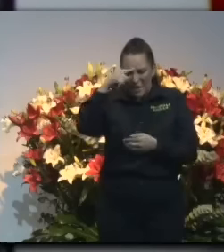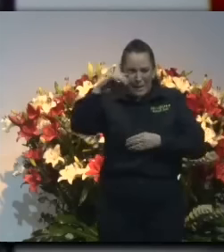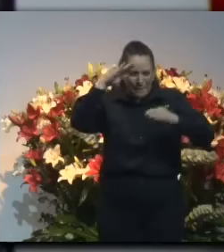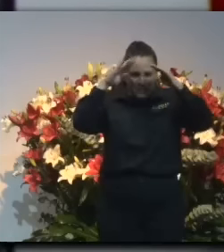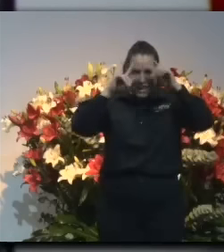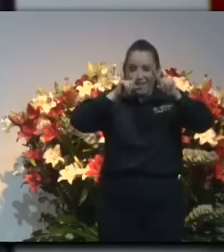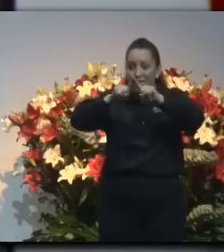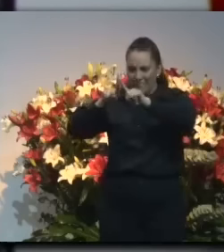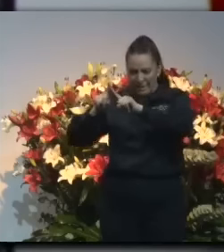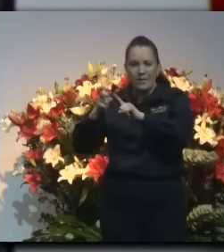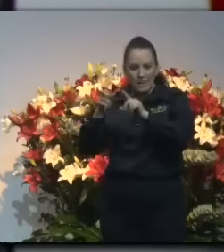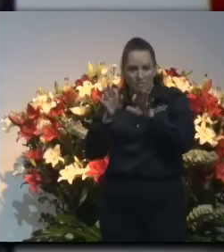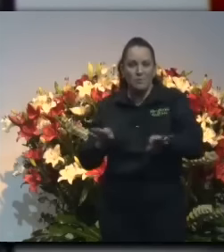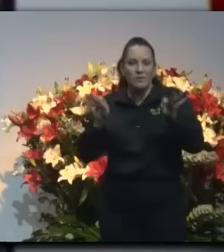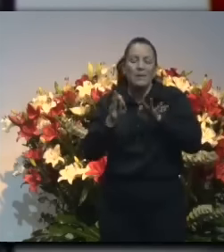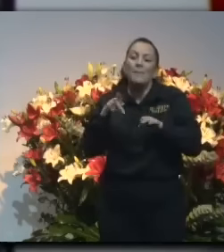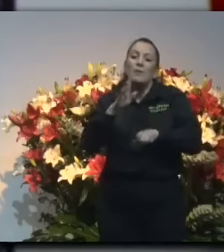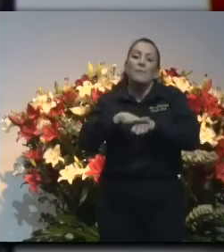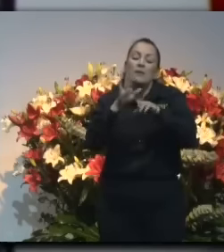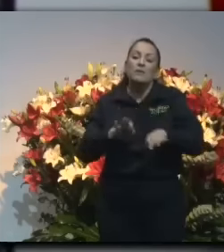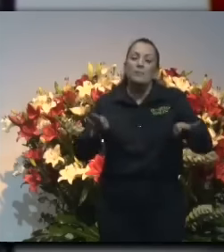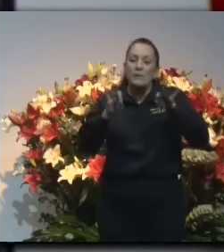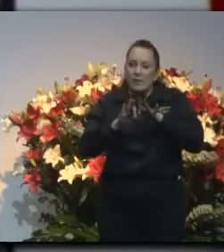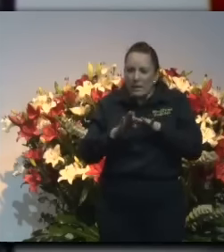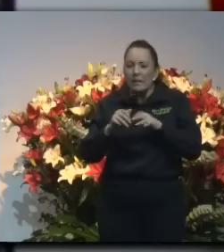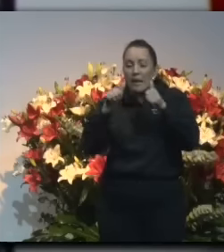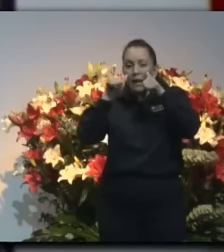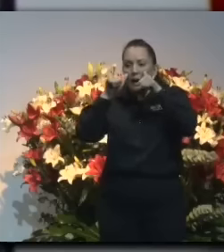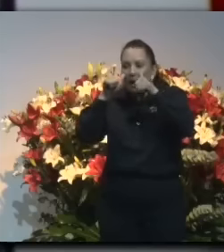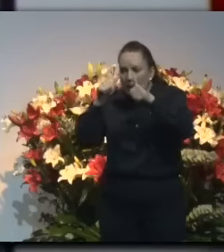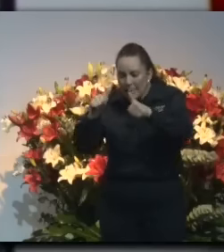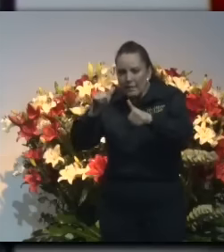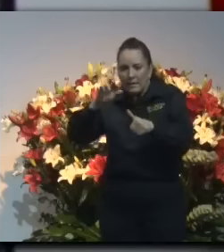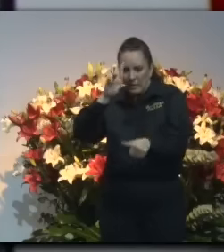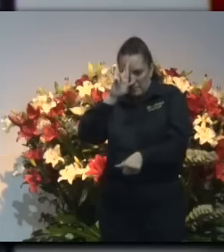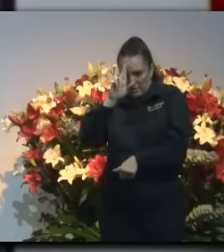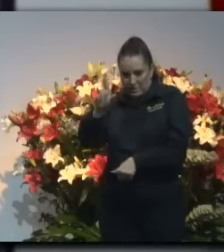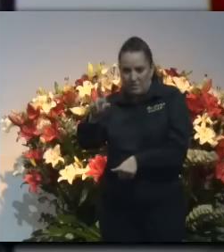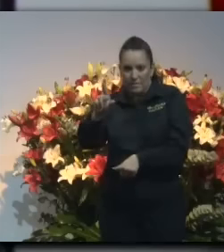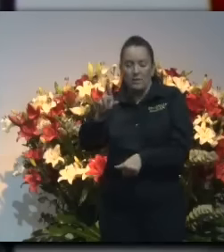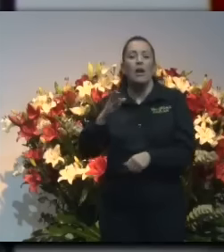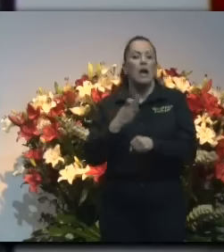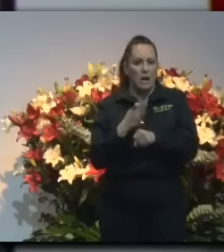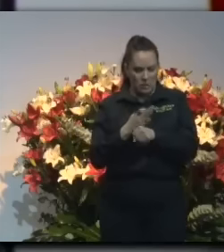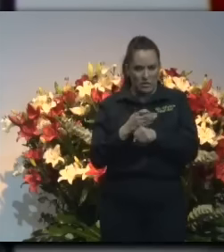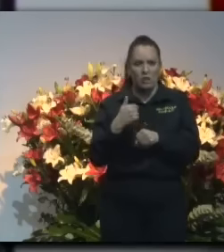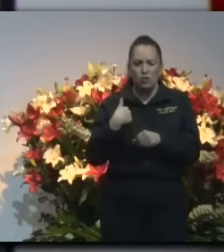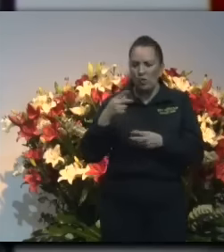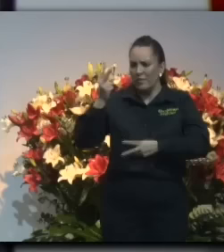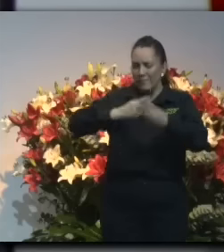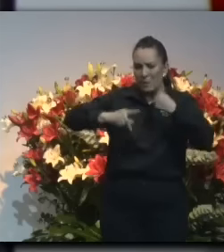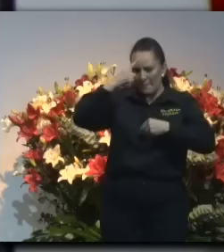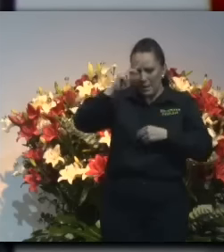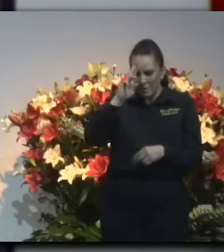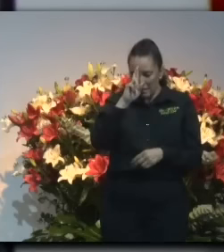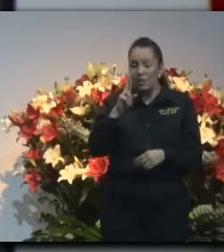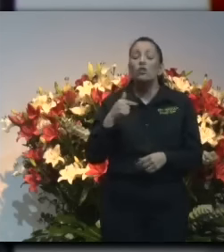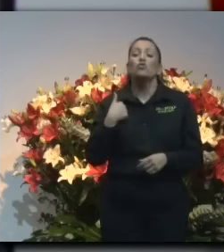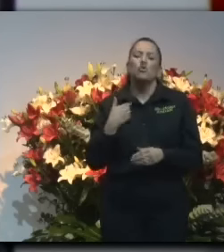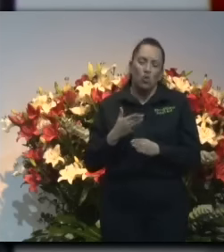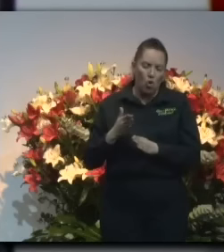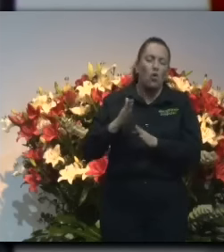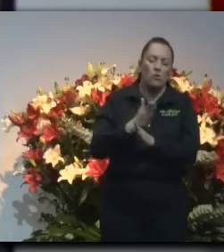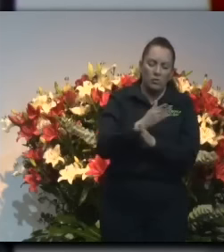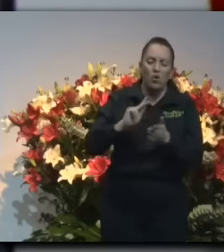a escucharnos. Y en ese sentido, yo hoy vengo a escuchar, que retomo diciendo que mi cercanía con la comunidad